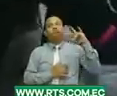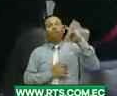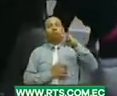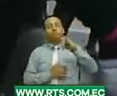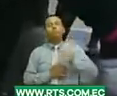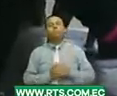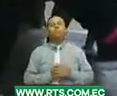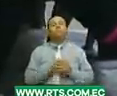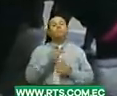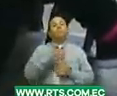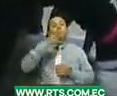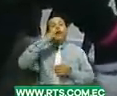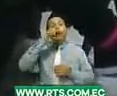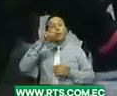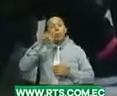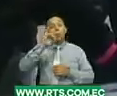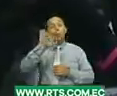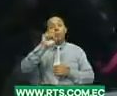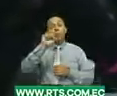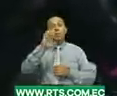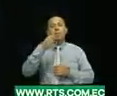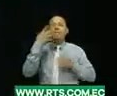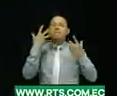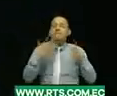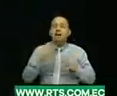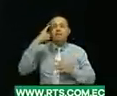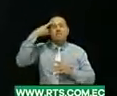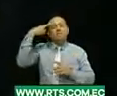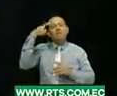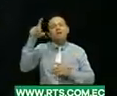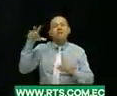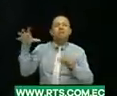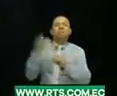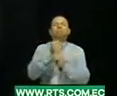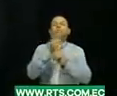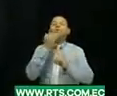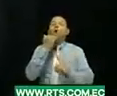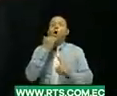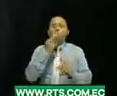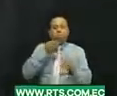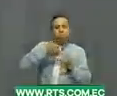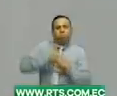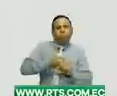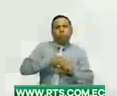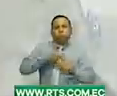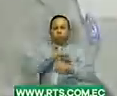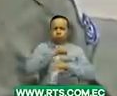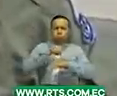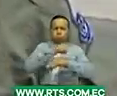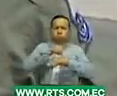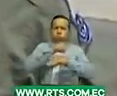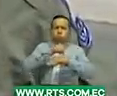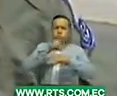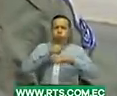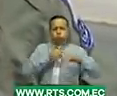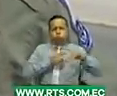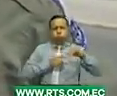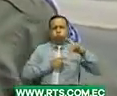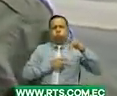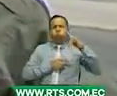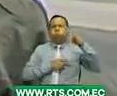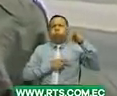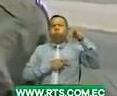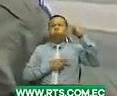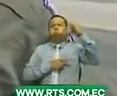Allí Moisés echó a volar sus sueños y patrulló la ciudad desde lo más alto. Hemos hecho de este